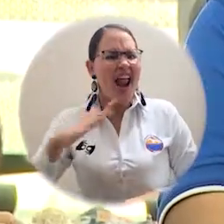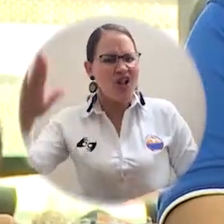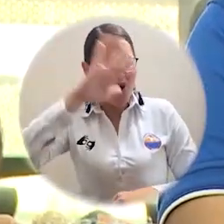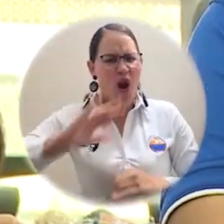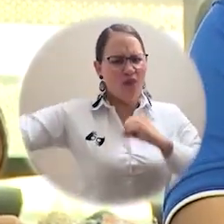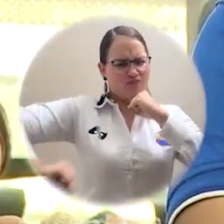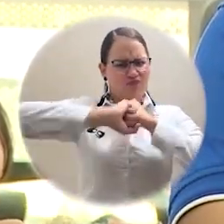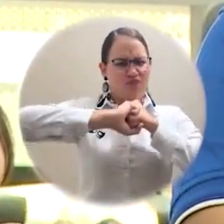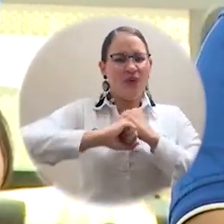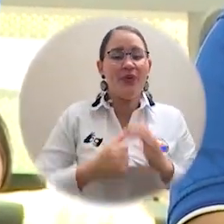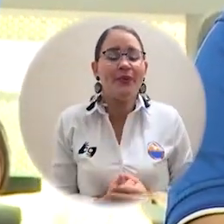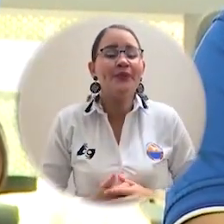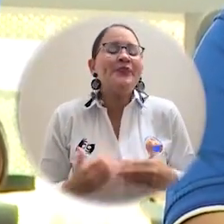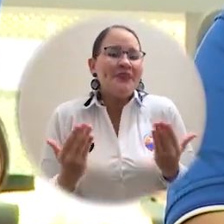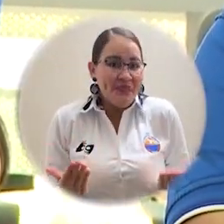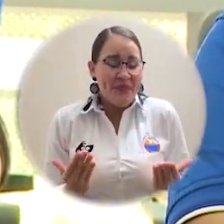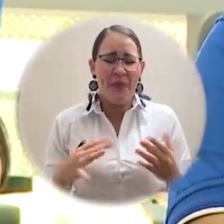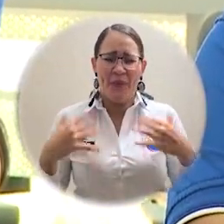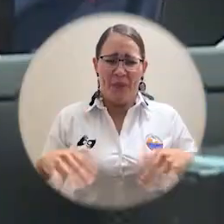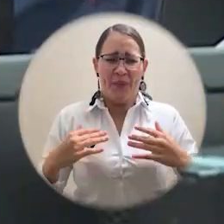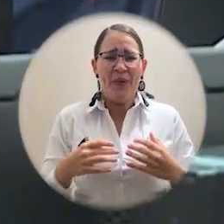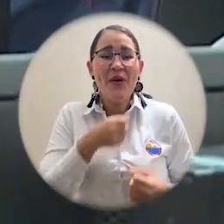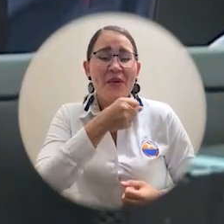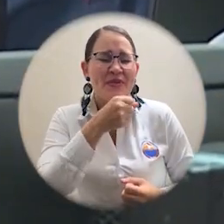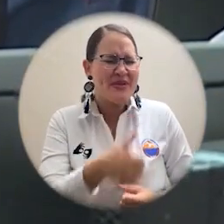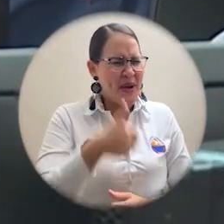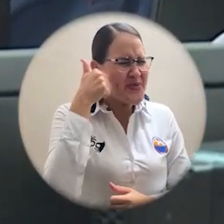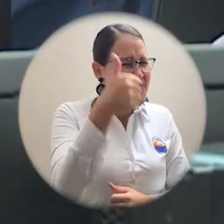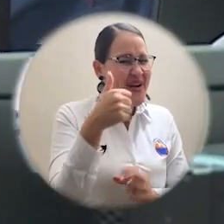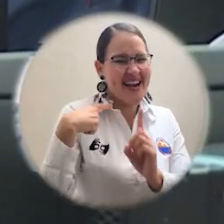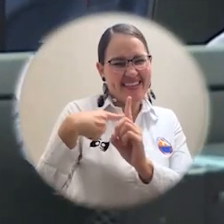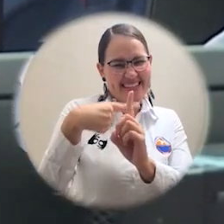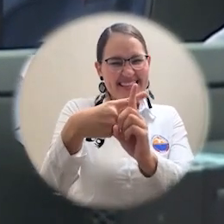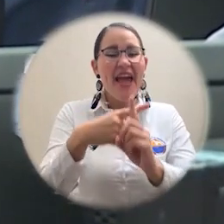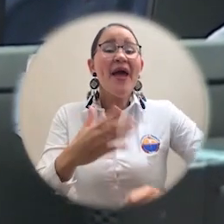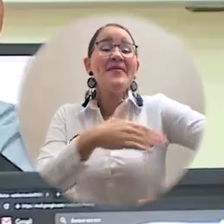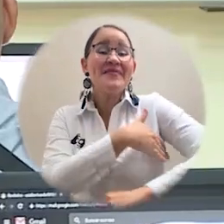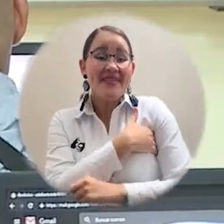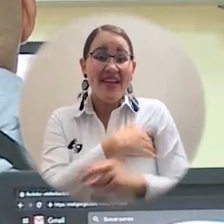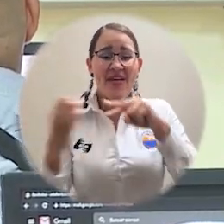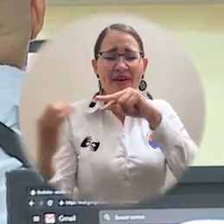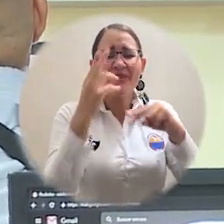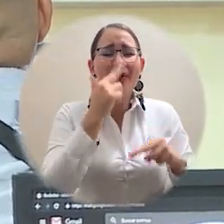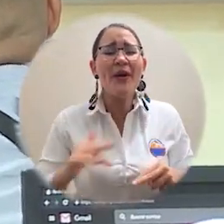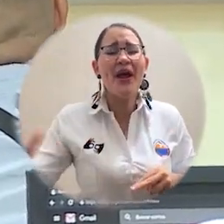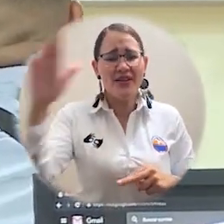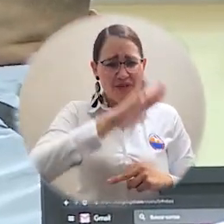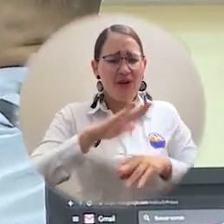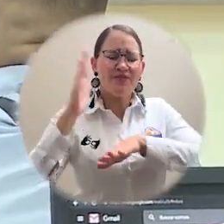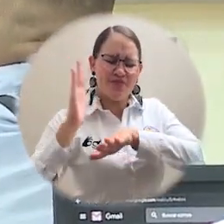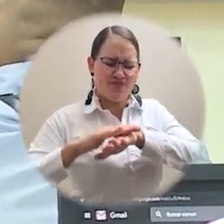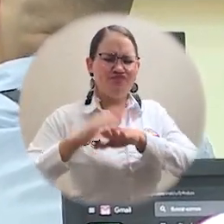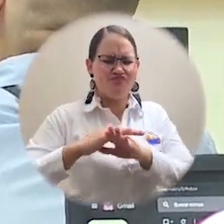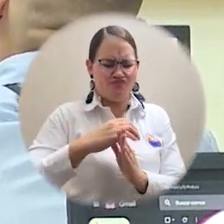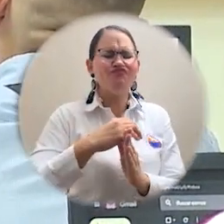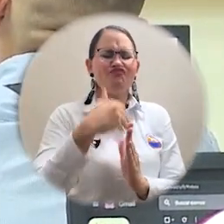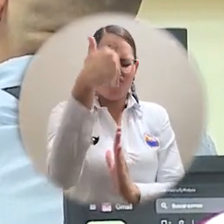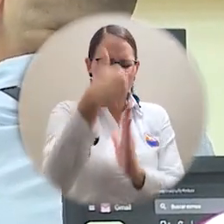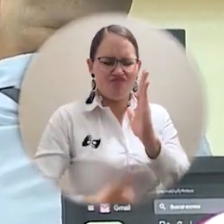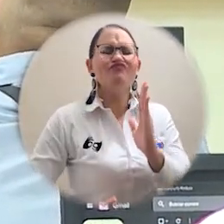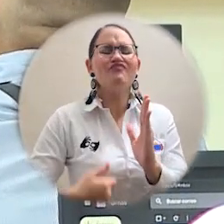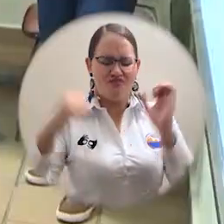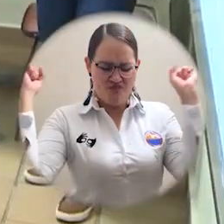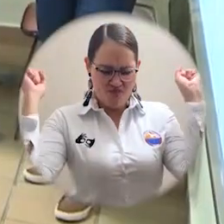el respaldo de las esferas académicas nacionales, esta vez con la positiva noticia de que el Ministerio de Educación Nacional emitió el